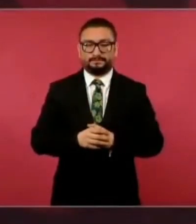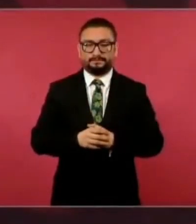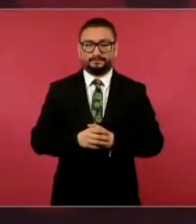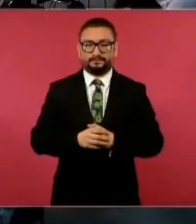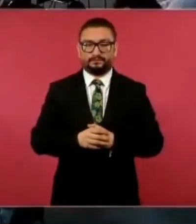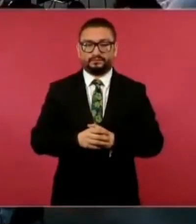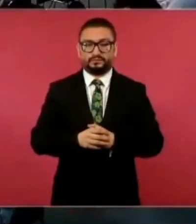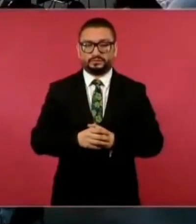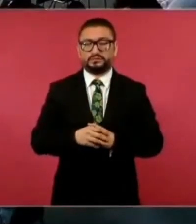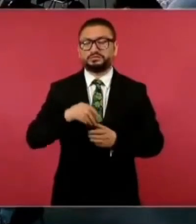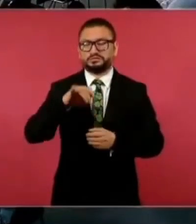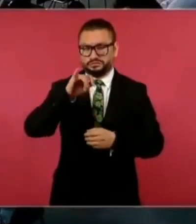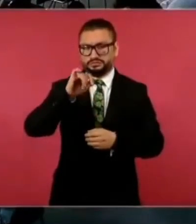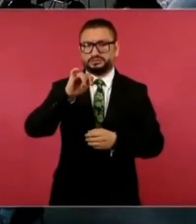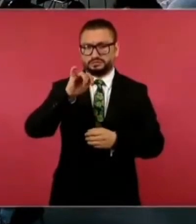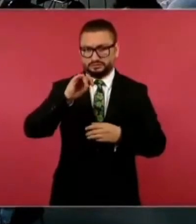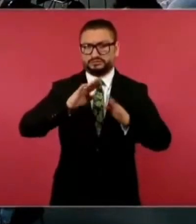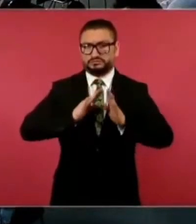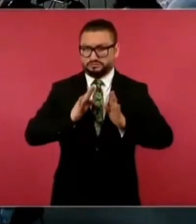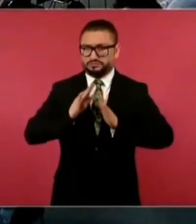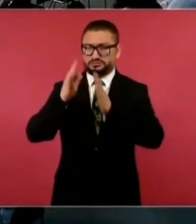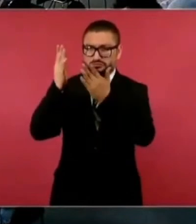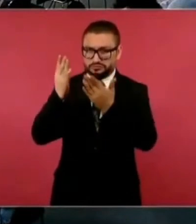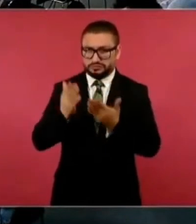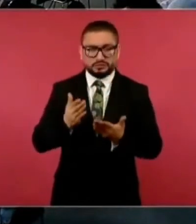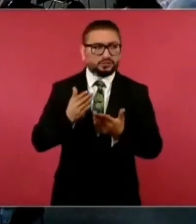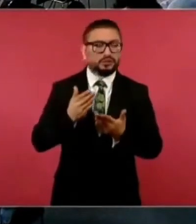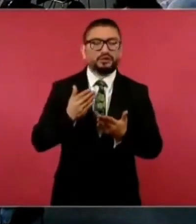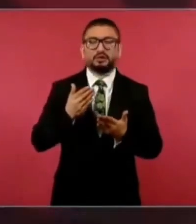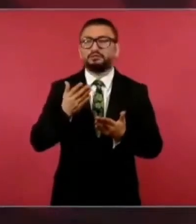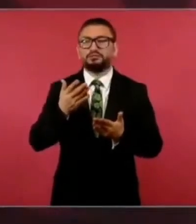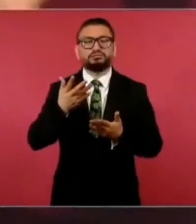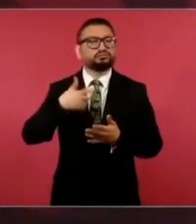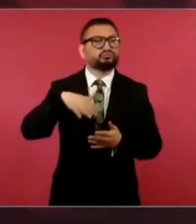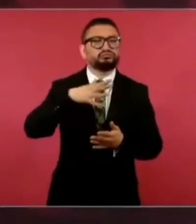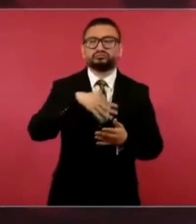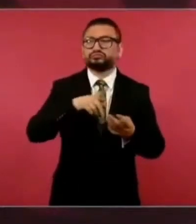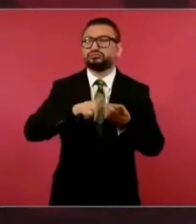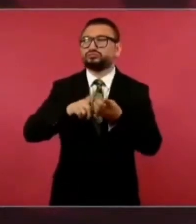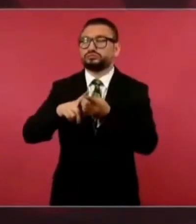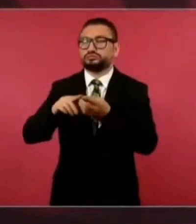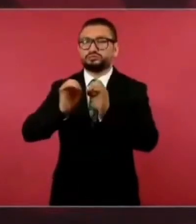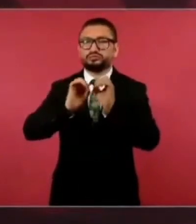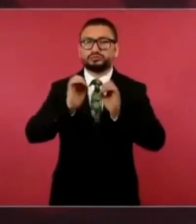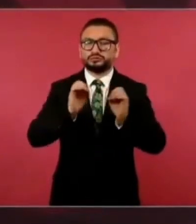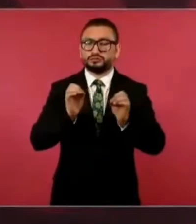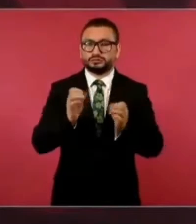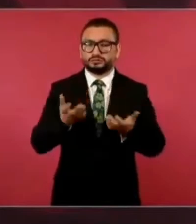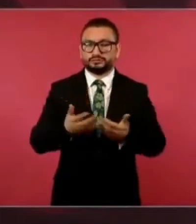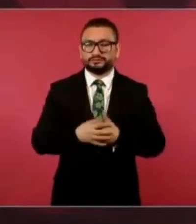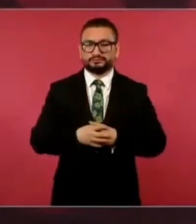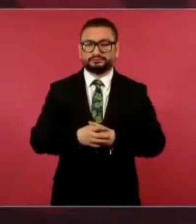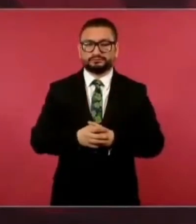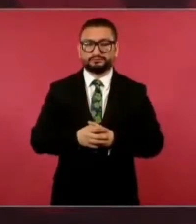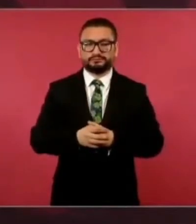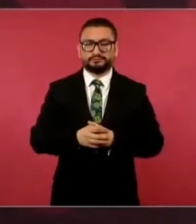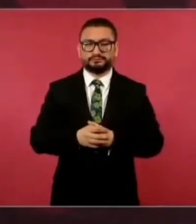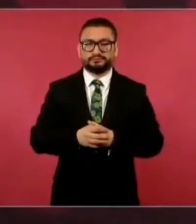Y sí, llegaron los militares y no estaban.